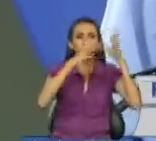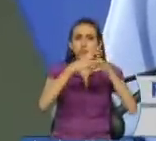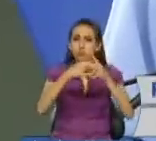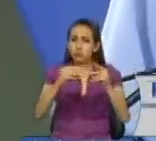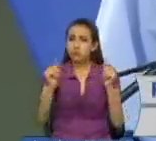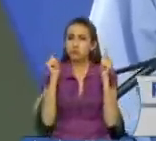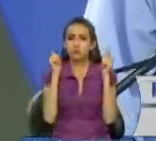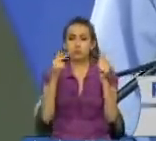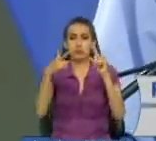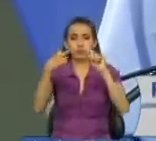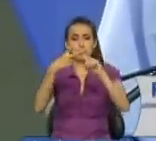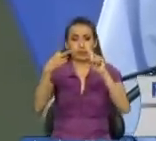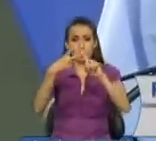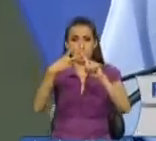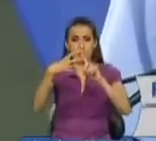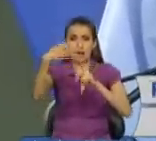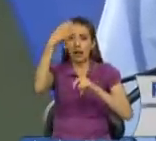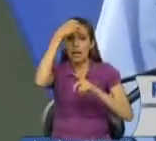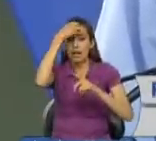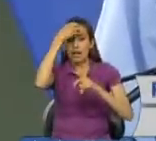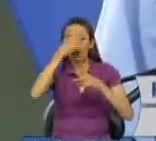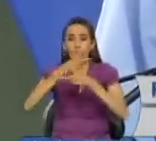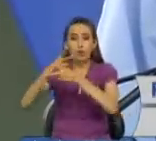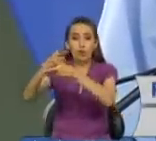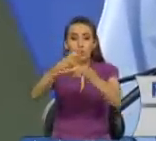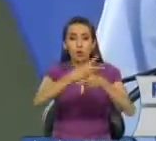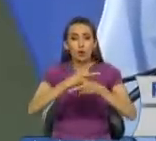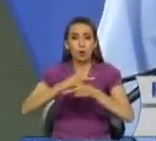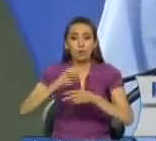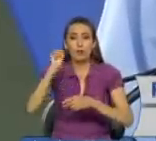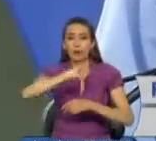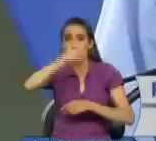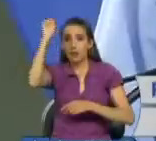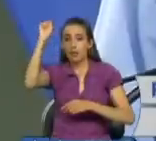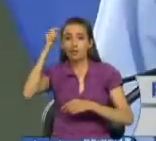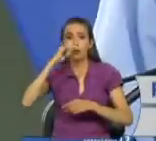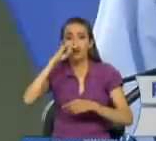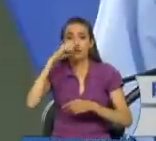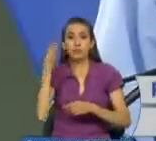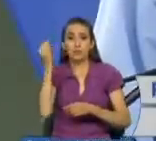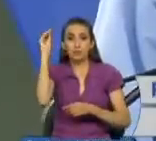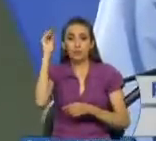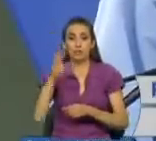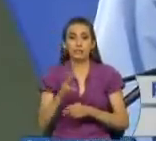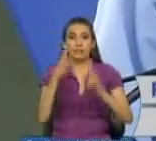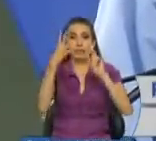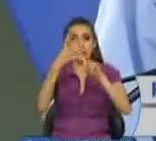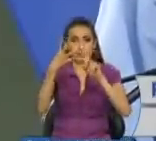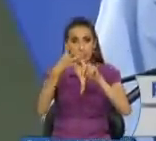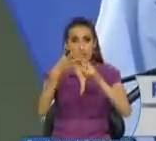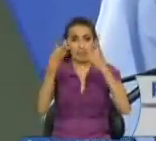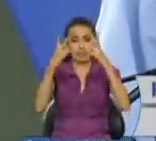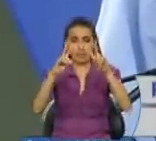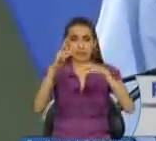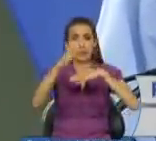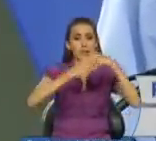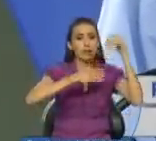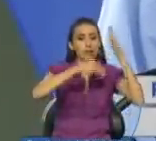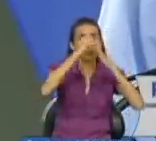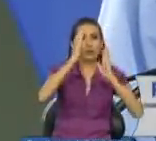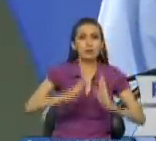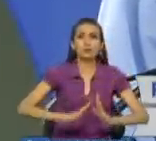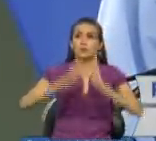educación volcada hacia la protección de los derechos de nuestros niños y adolescentes y fundamentalmente también la construcción de una